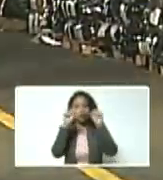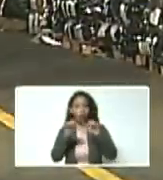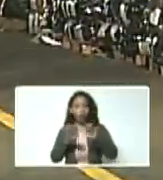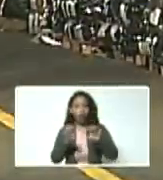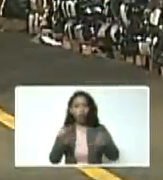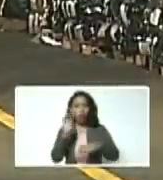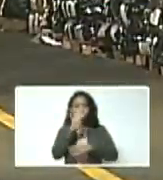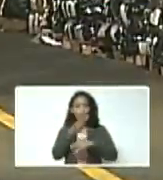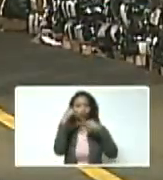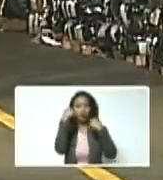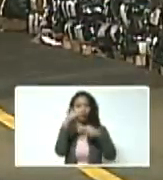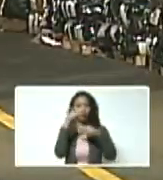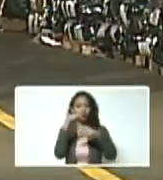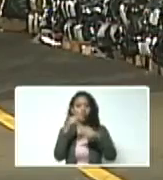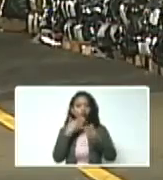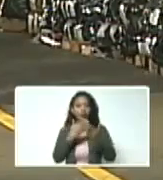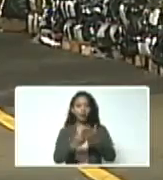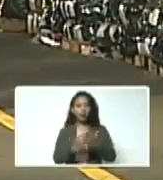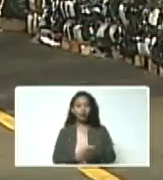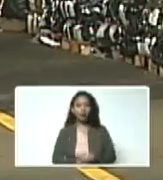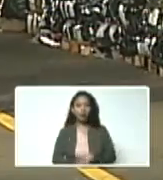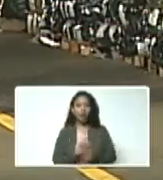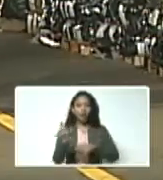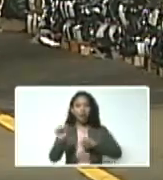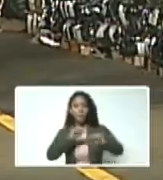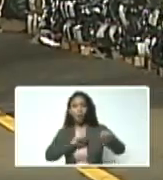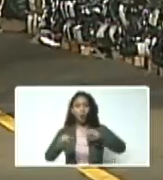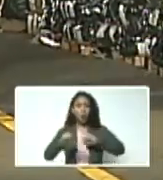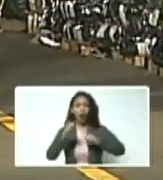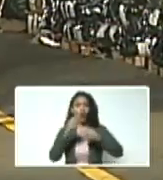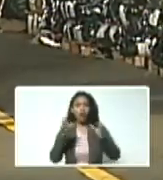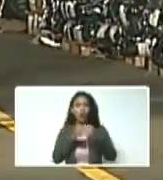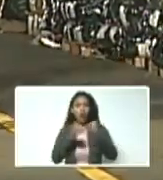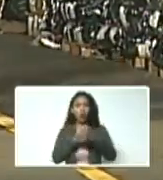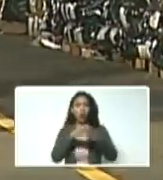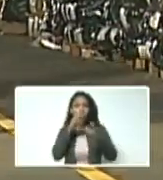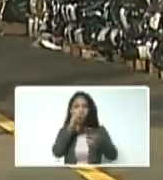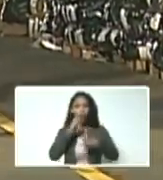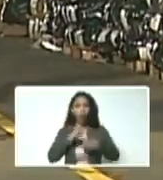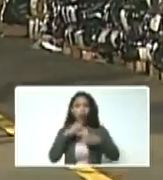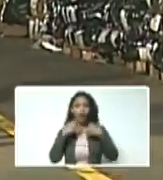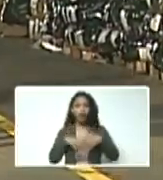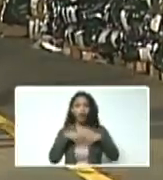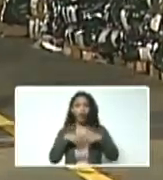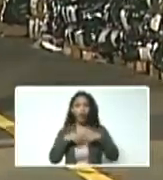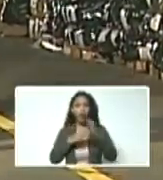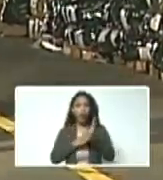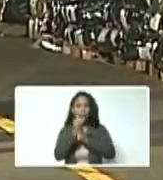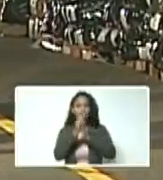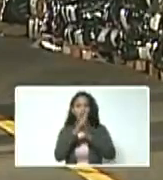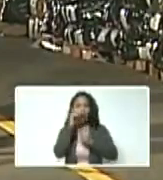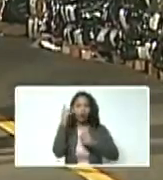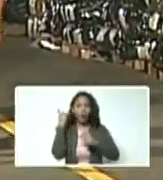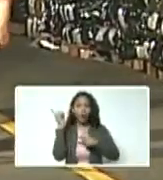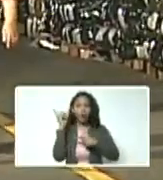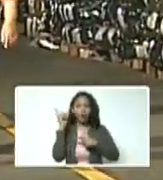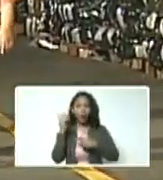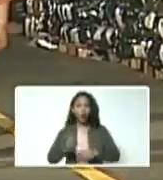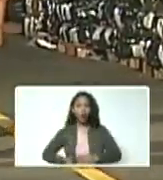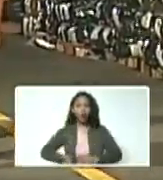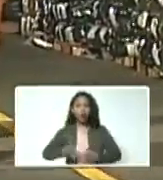los cuatro niveles. Gracias a esos motores de la banca, la industria y el emprendimiento que ha sido un gran